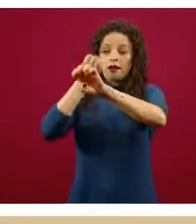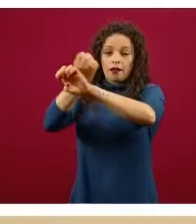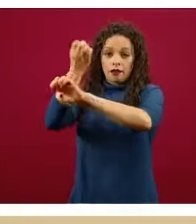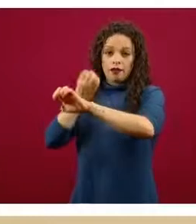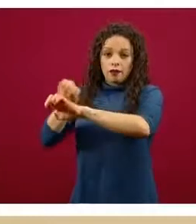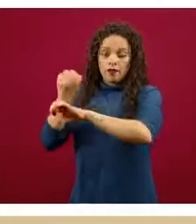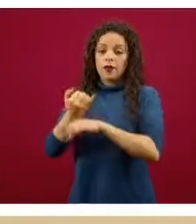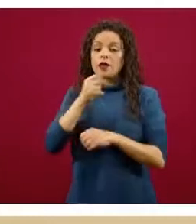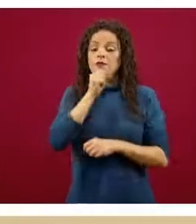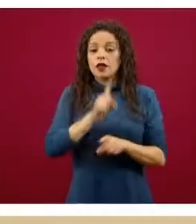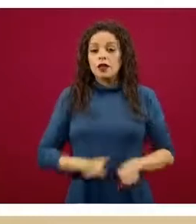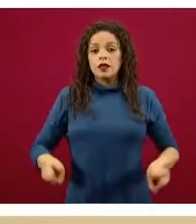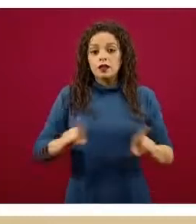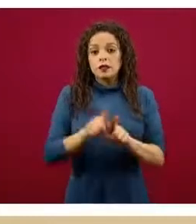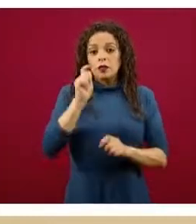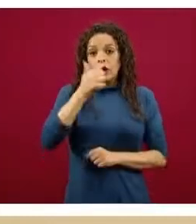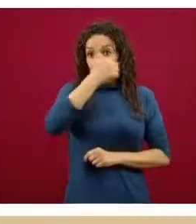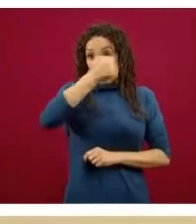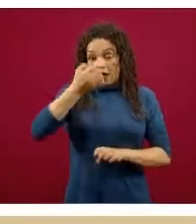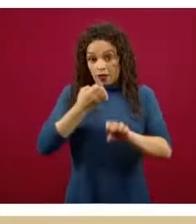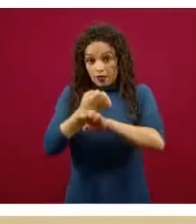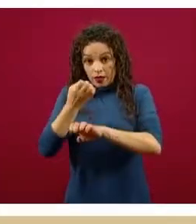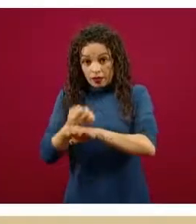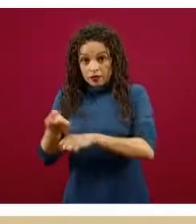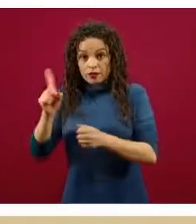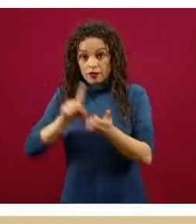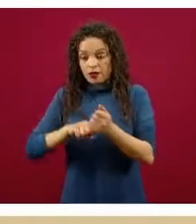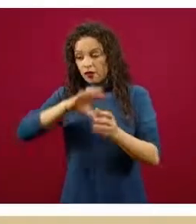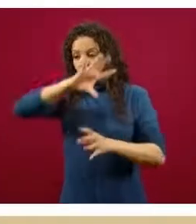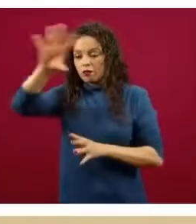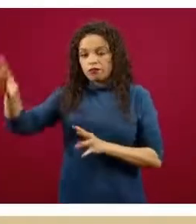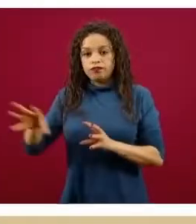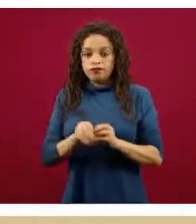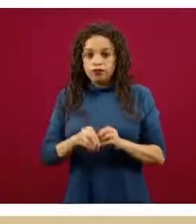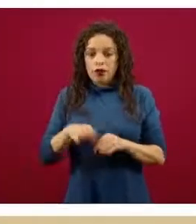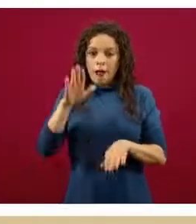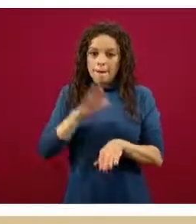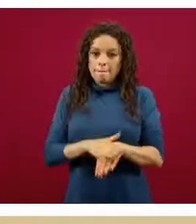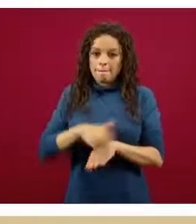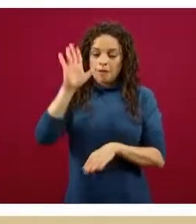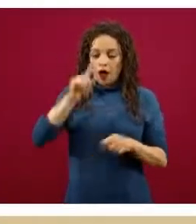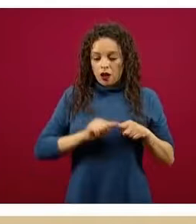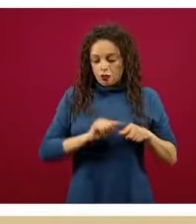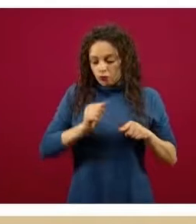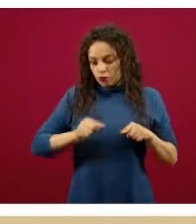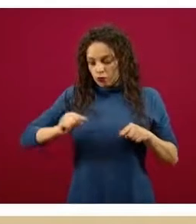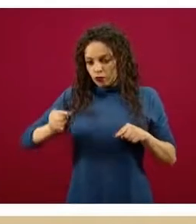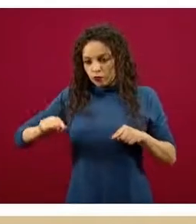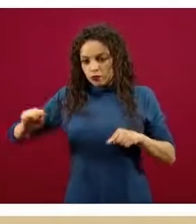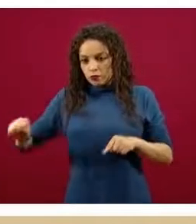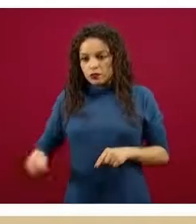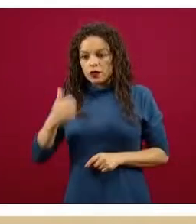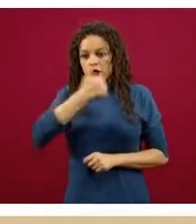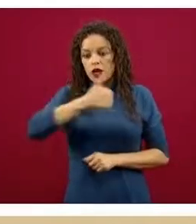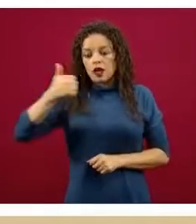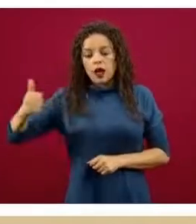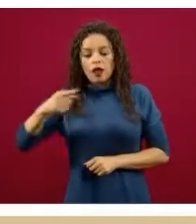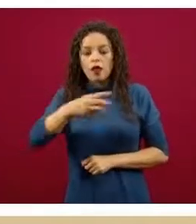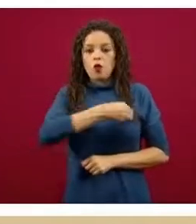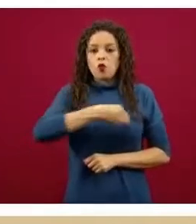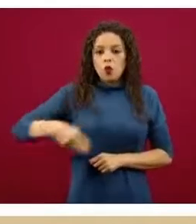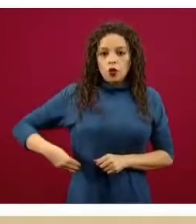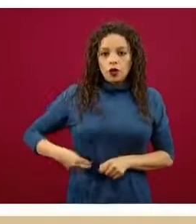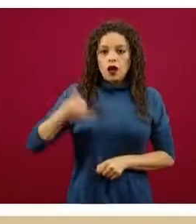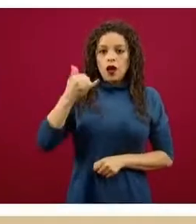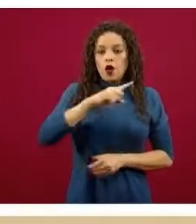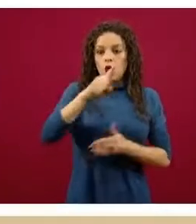vez las curvas estatales son la suma de más pequeñas curvas que son de cada uno de sus municipios y localidades que